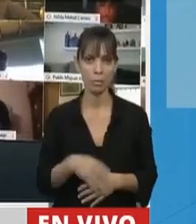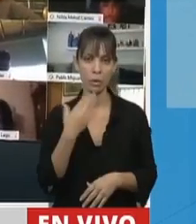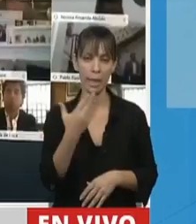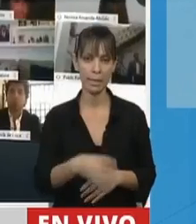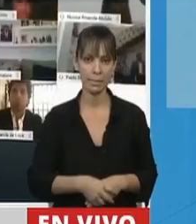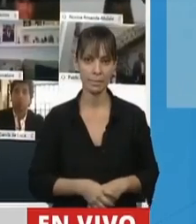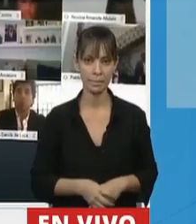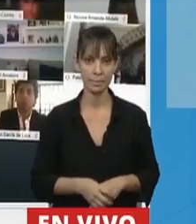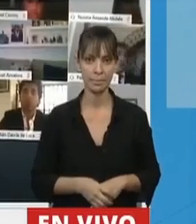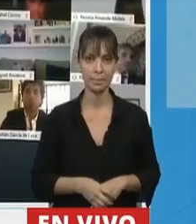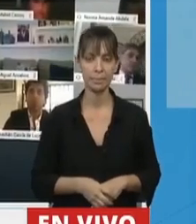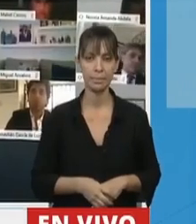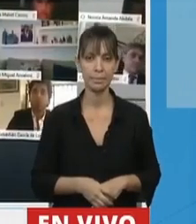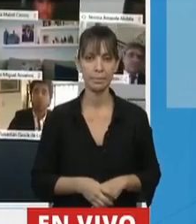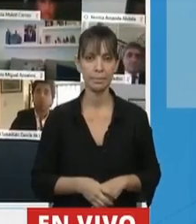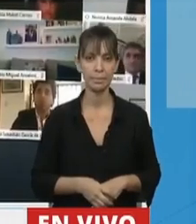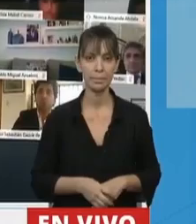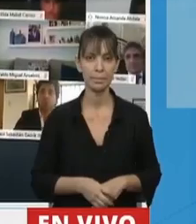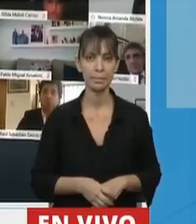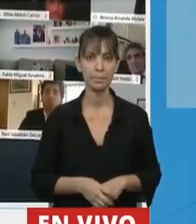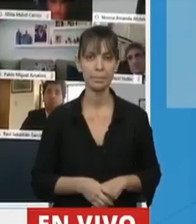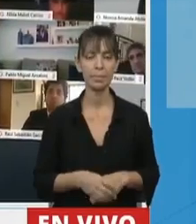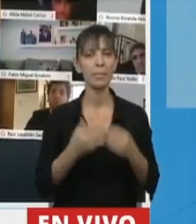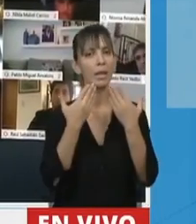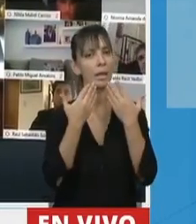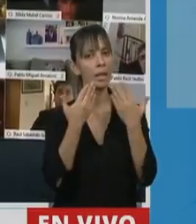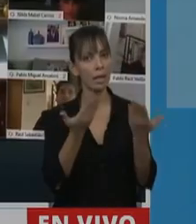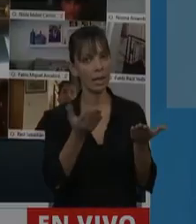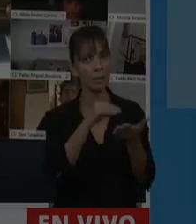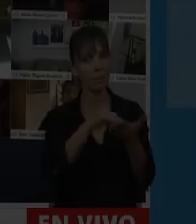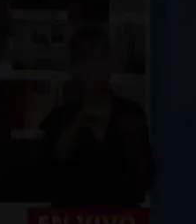Gracias, diputado Mena.